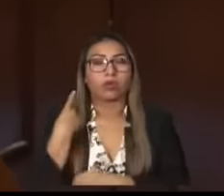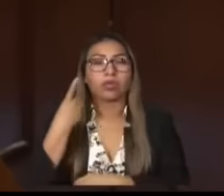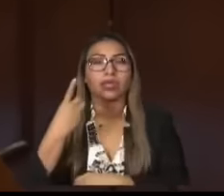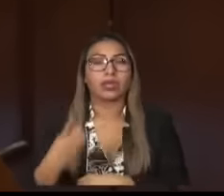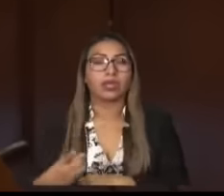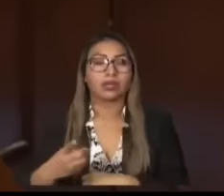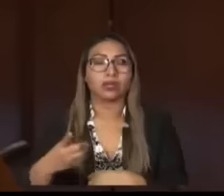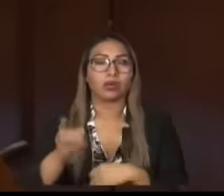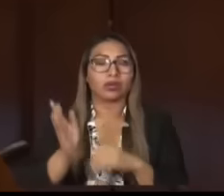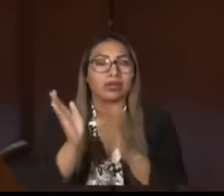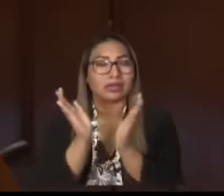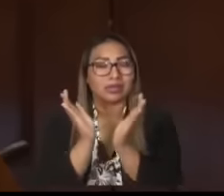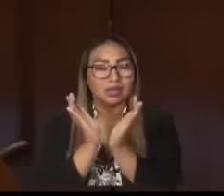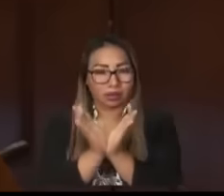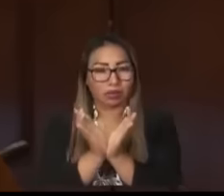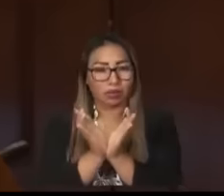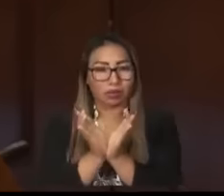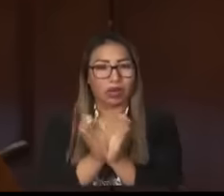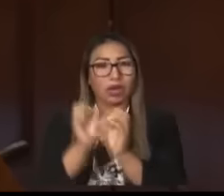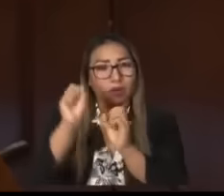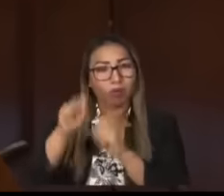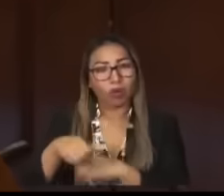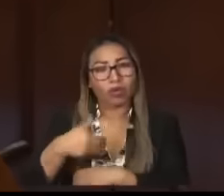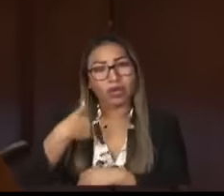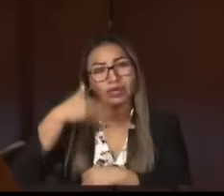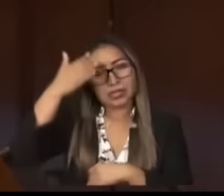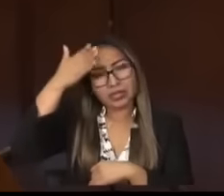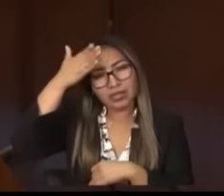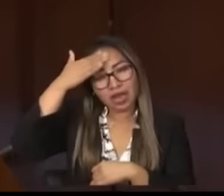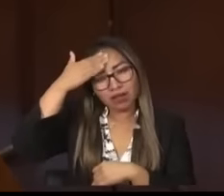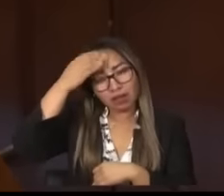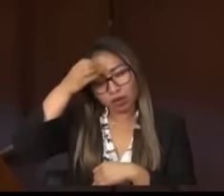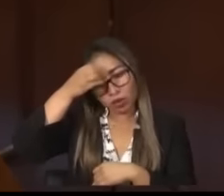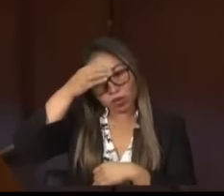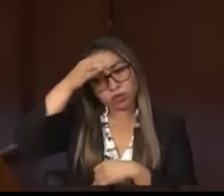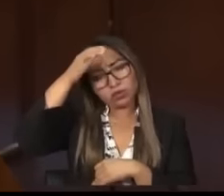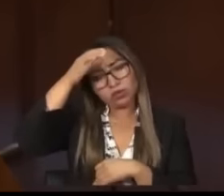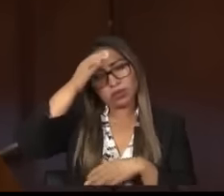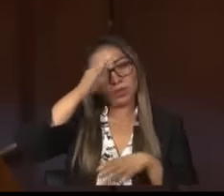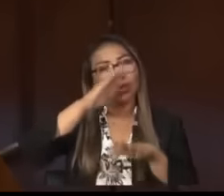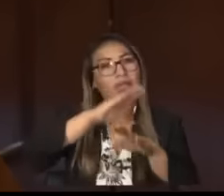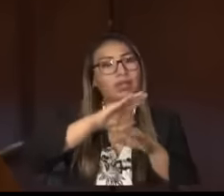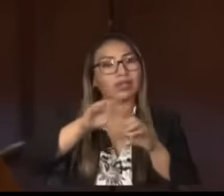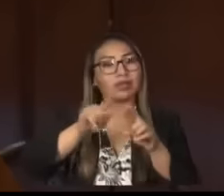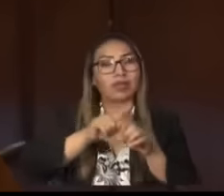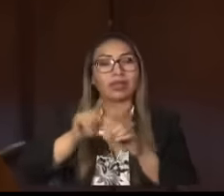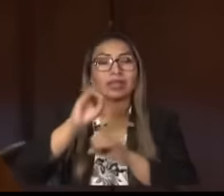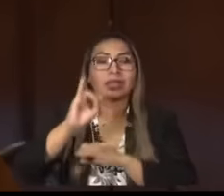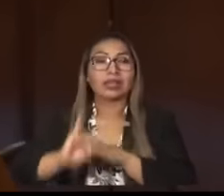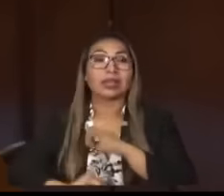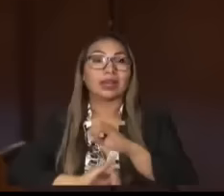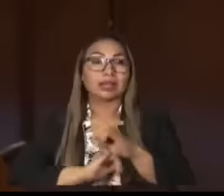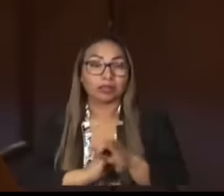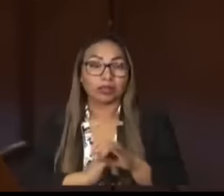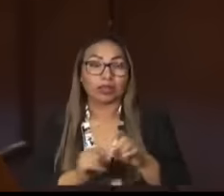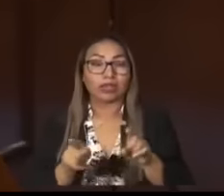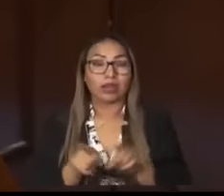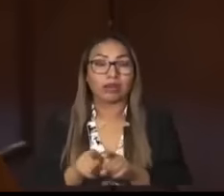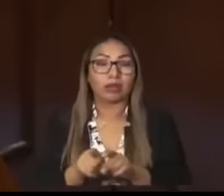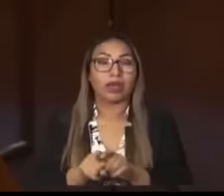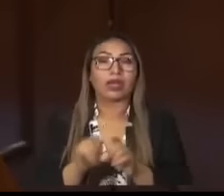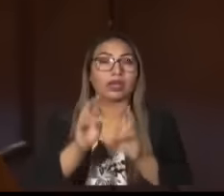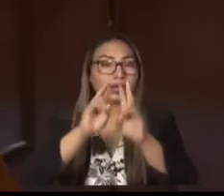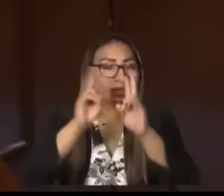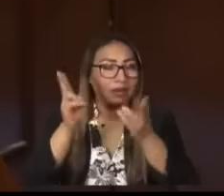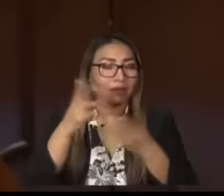de la Caja de Seguro Social que conozca de los convenios, de los tratados internacionales en materia